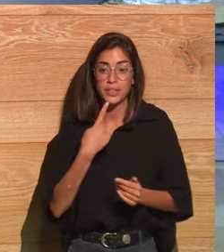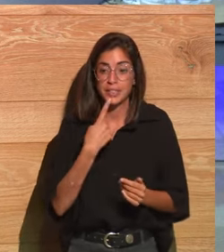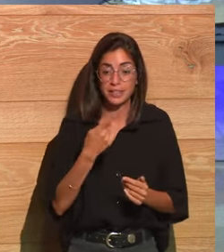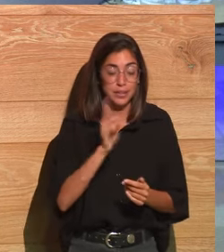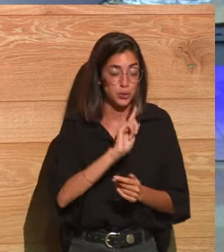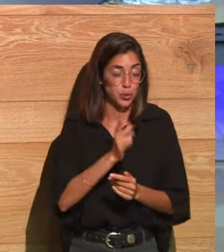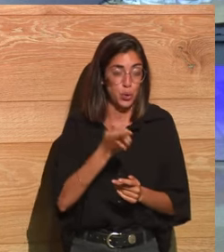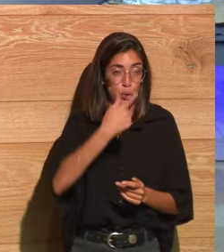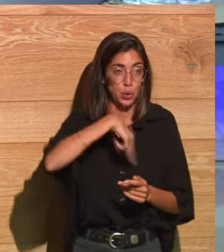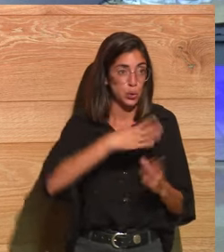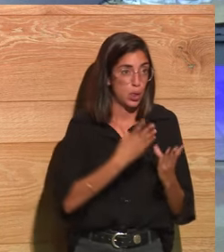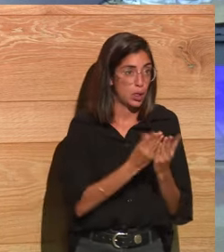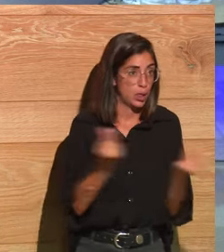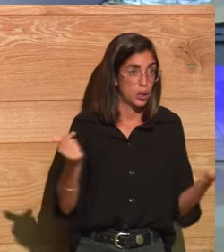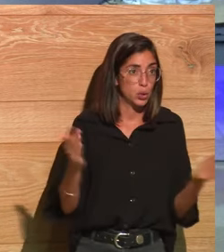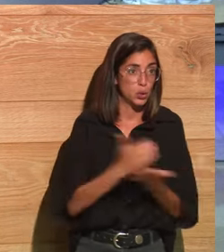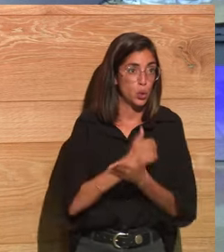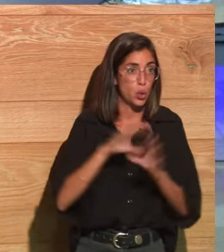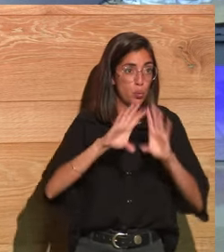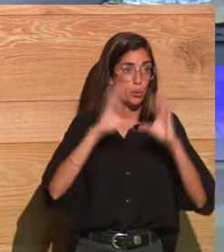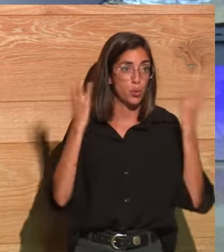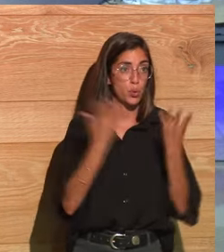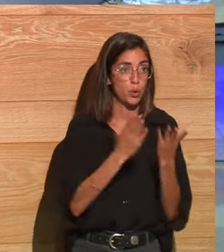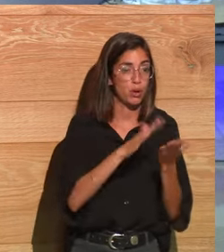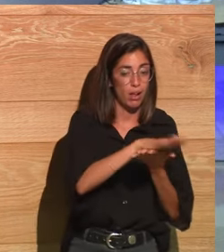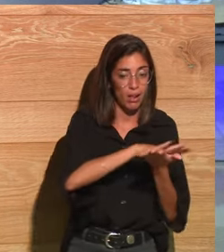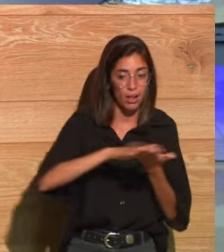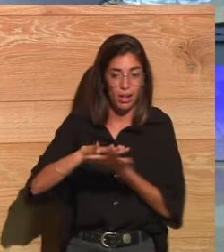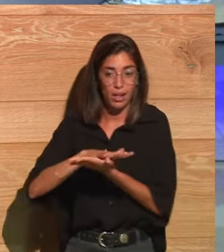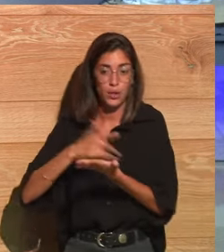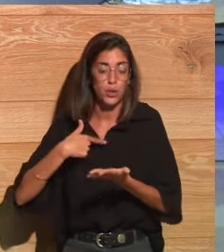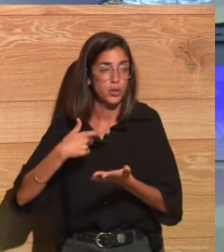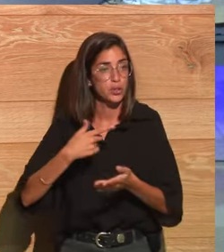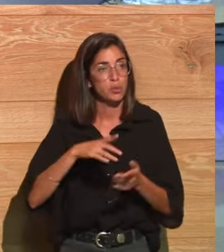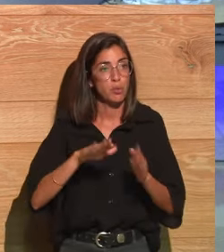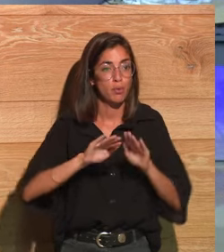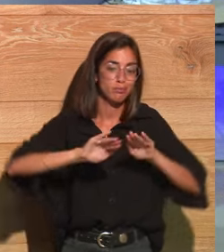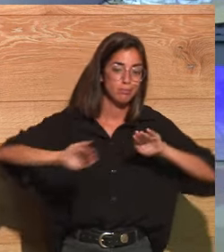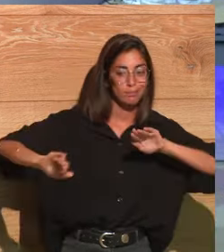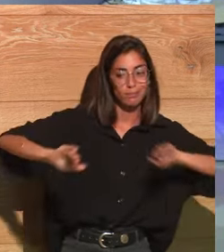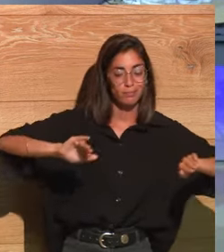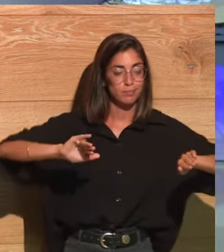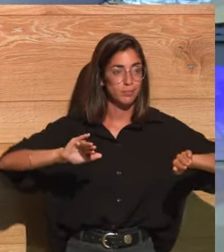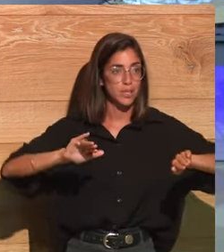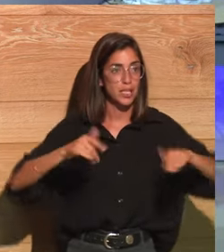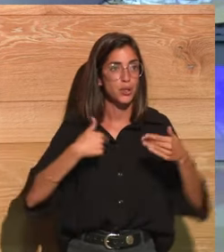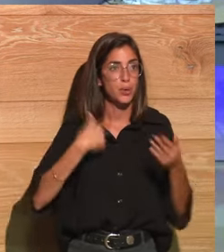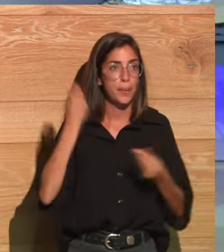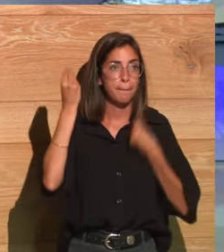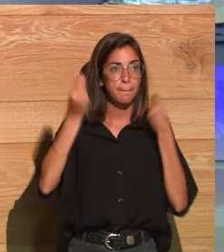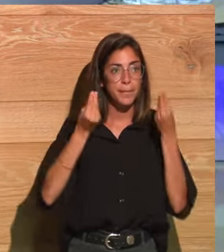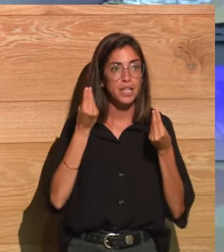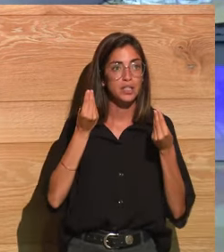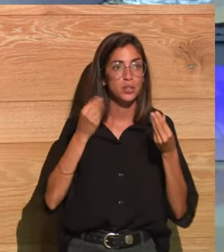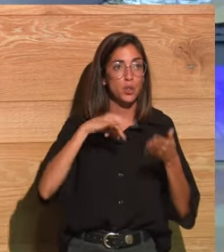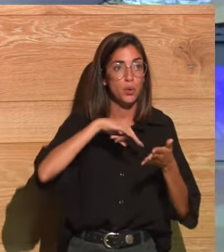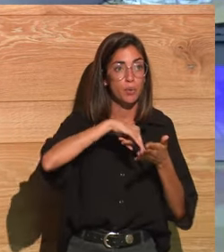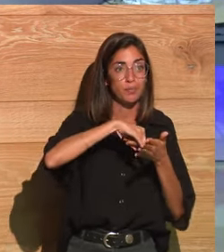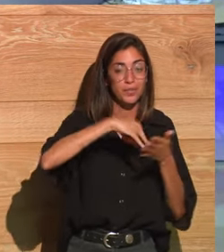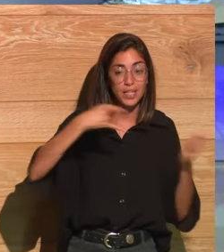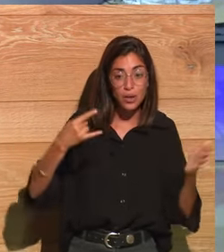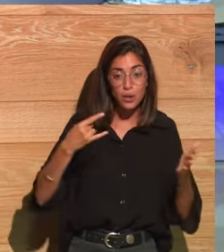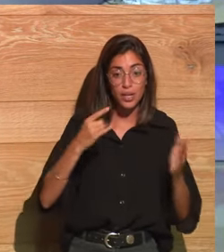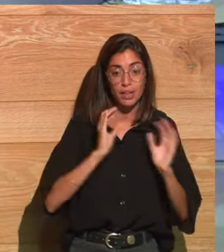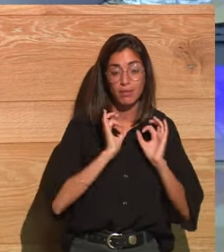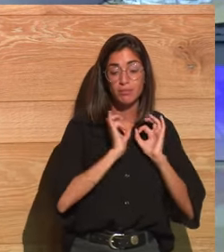los apocalípticos y todo lo contrario. Yo estoy más en el otro extremo. Creo que estamos, entre comillas, parapetados en la tecnología